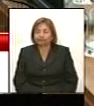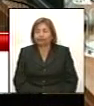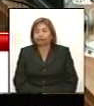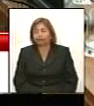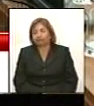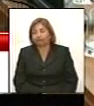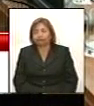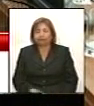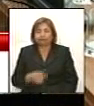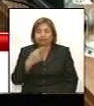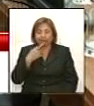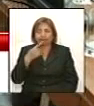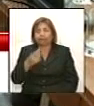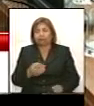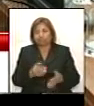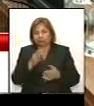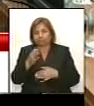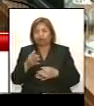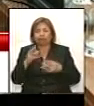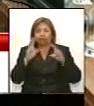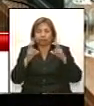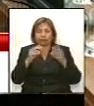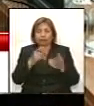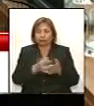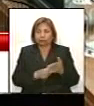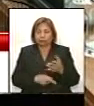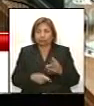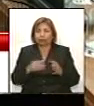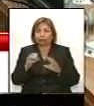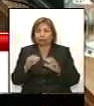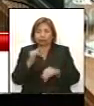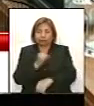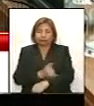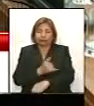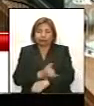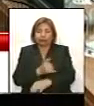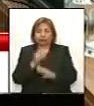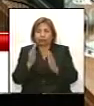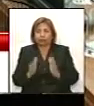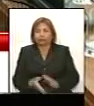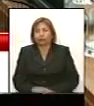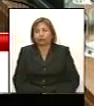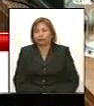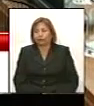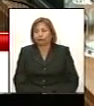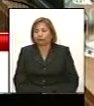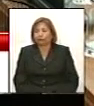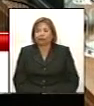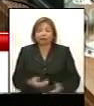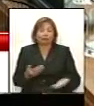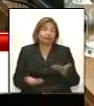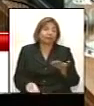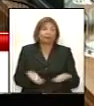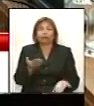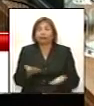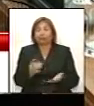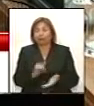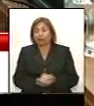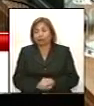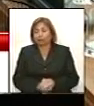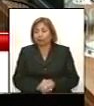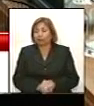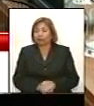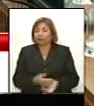voy a un tema ya de ser un tanto institucionalista, que muchas veces de repente la